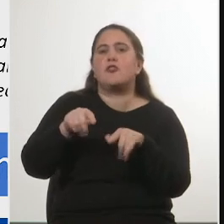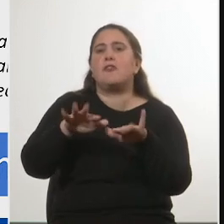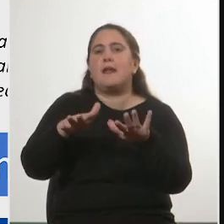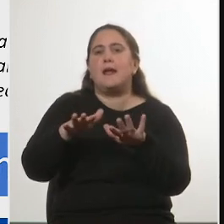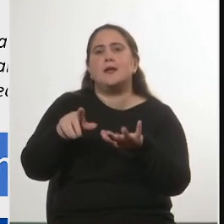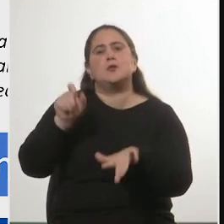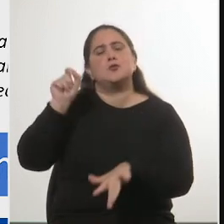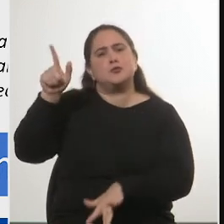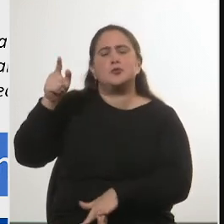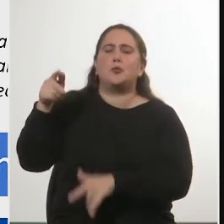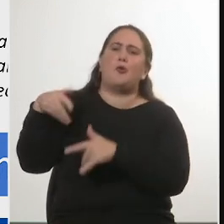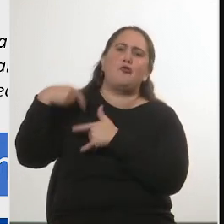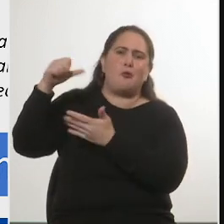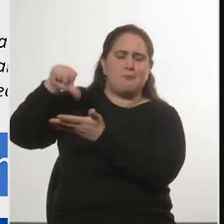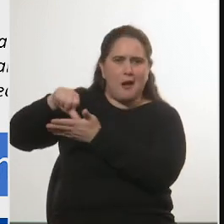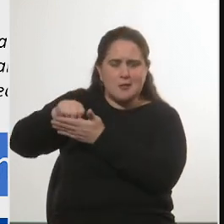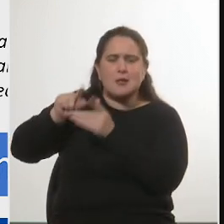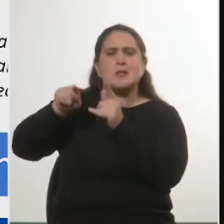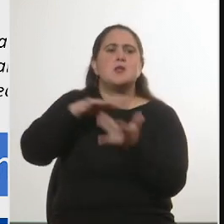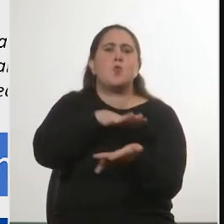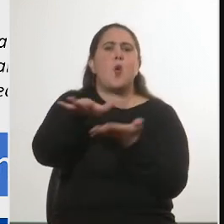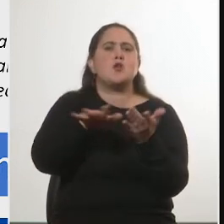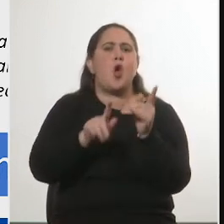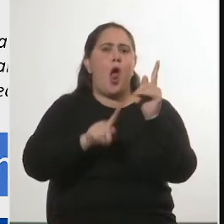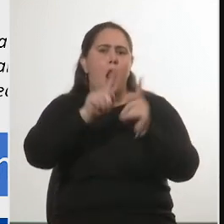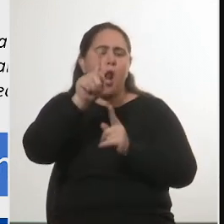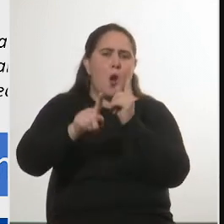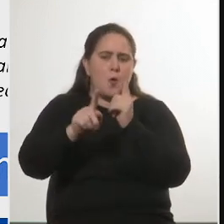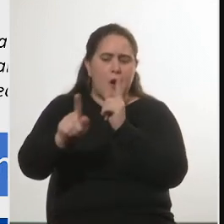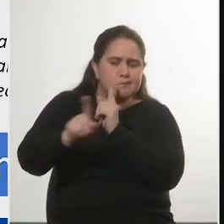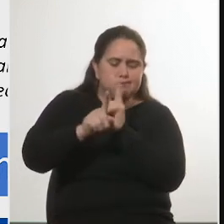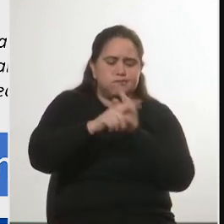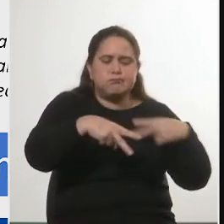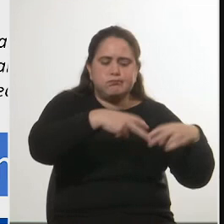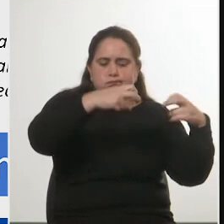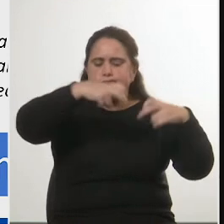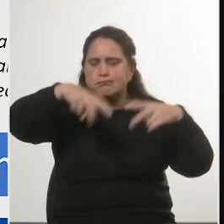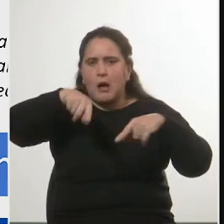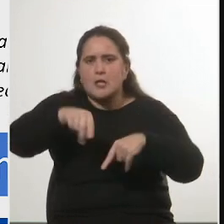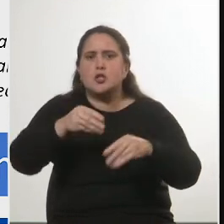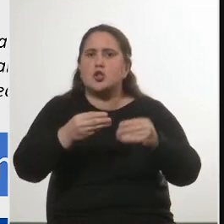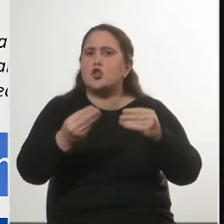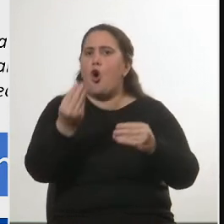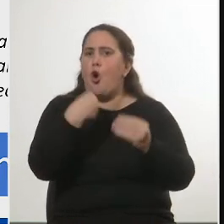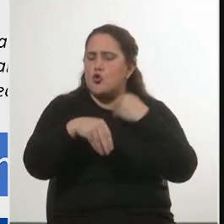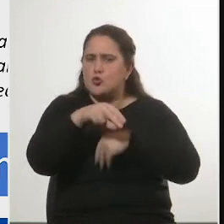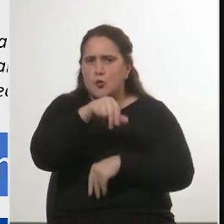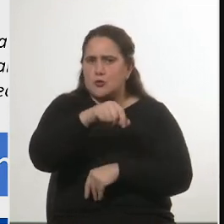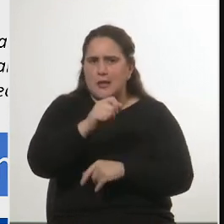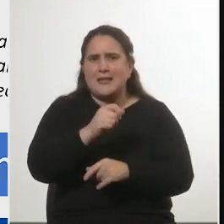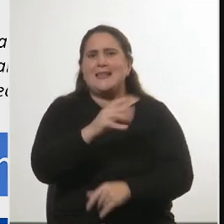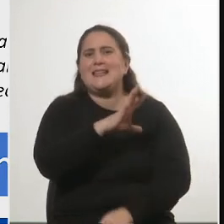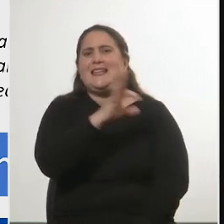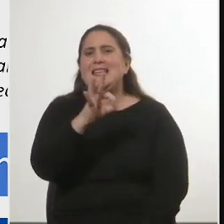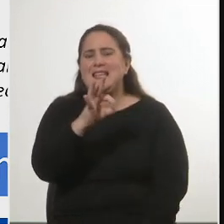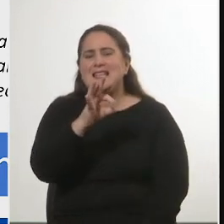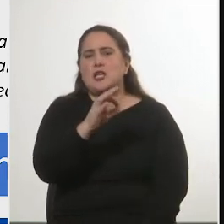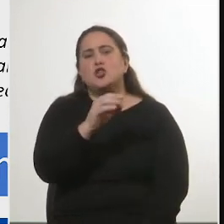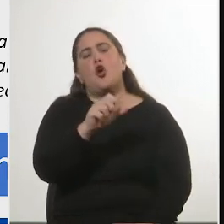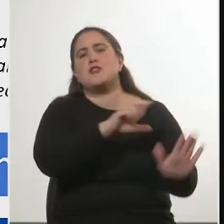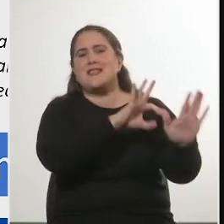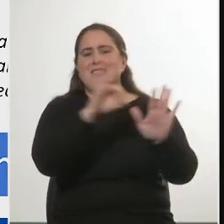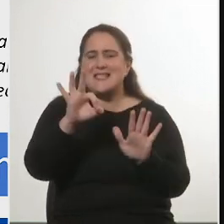en Bangladesh y en estudios de casos que analizan regiones que tienen consumo de sodio mayor a 500